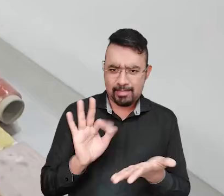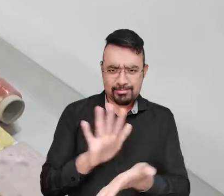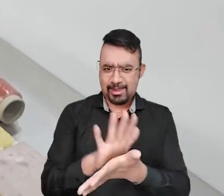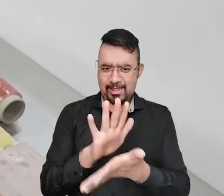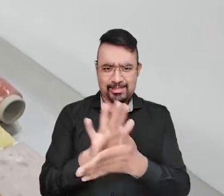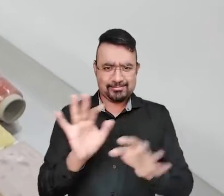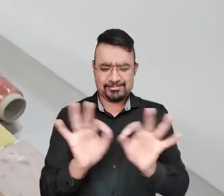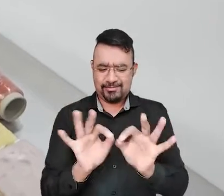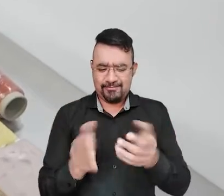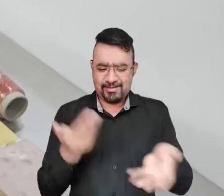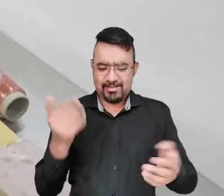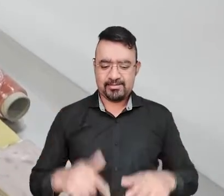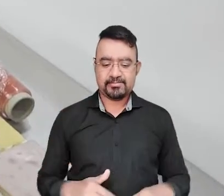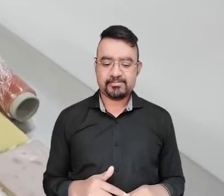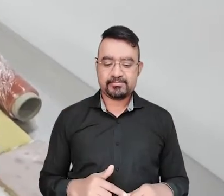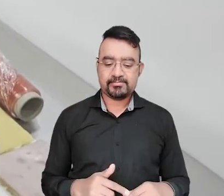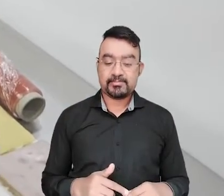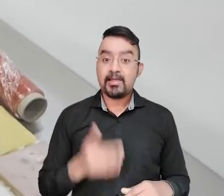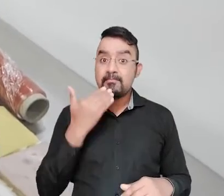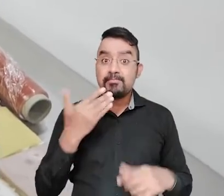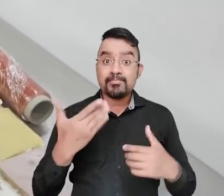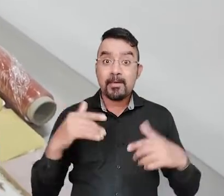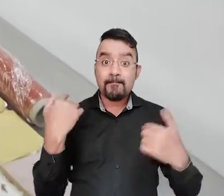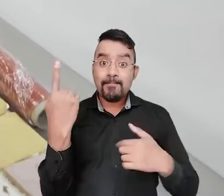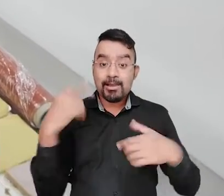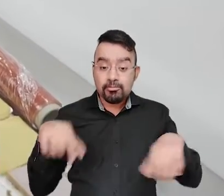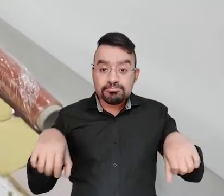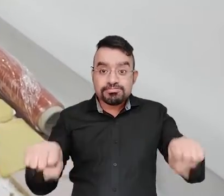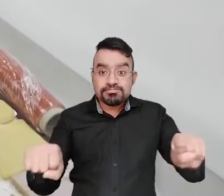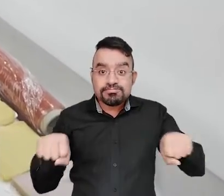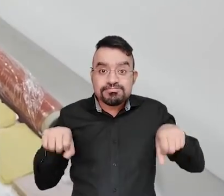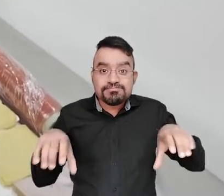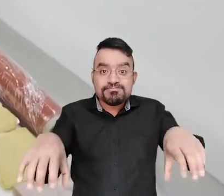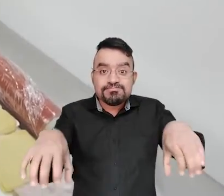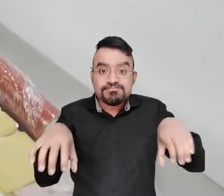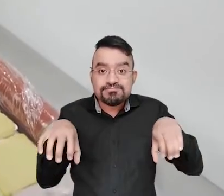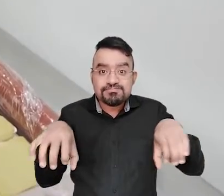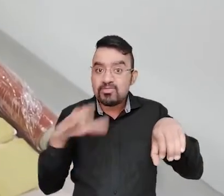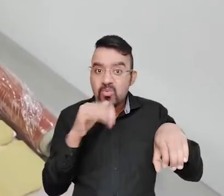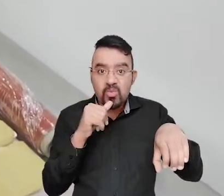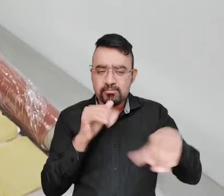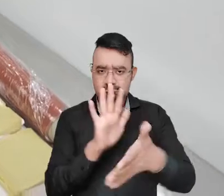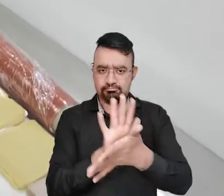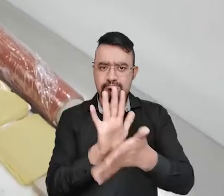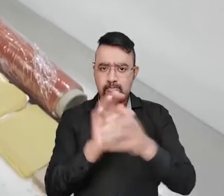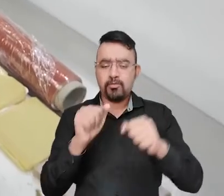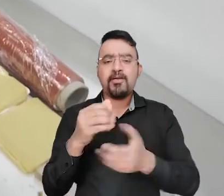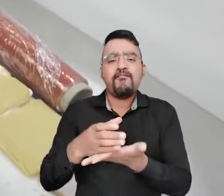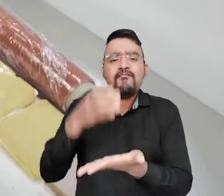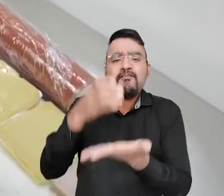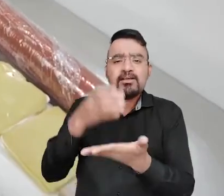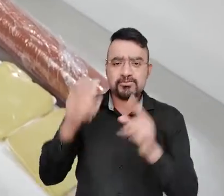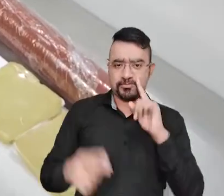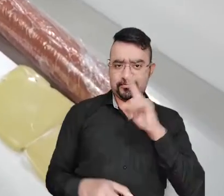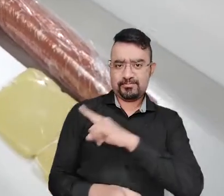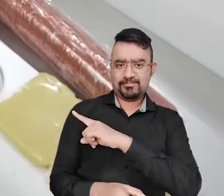Esto es muy sencillo. Si no tenemos un rodillito en casa, lo podemos hacer con un vaso de vidrio.